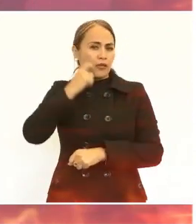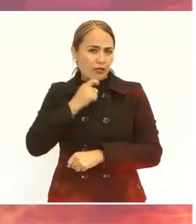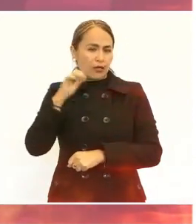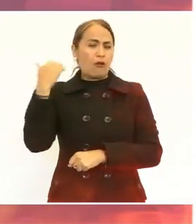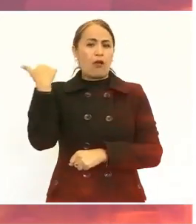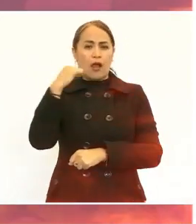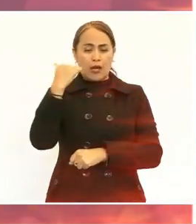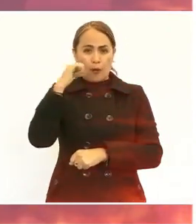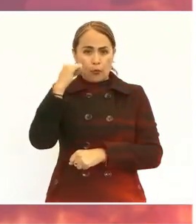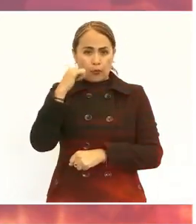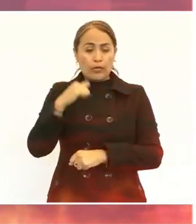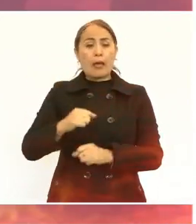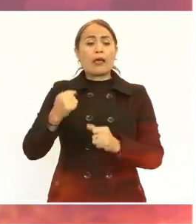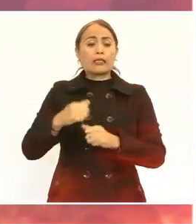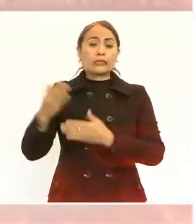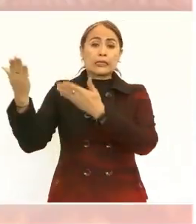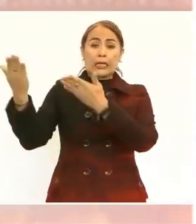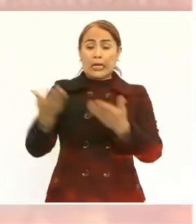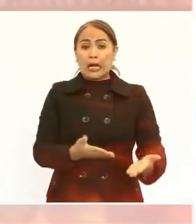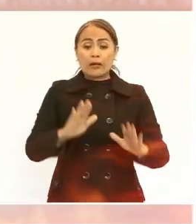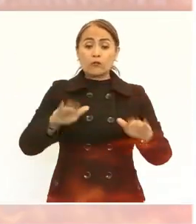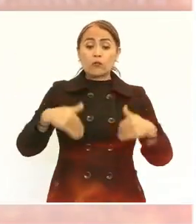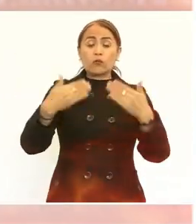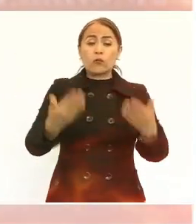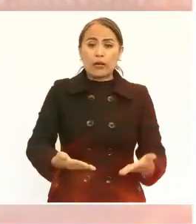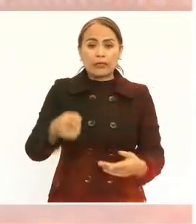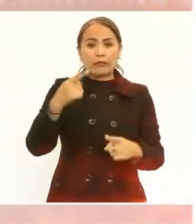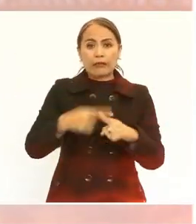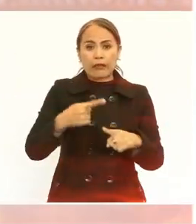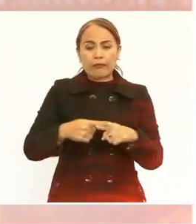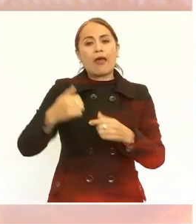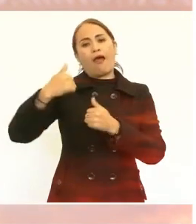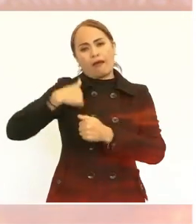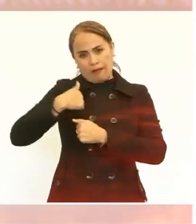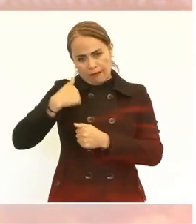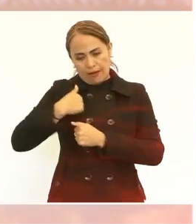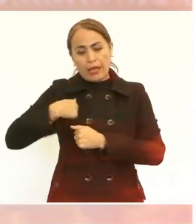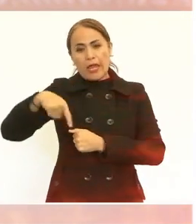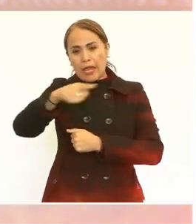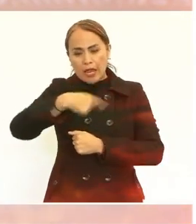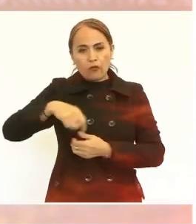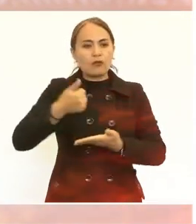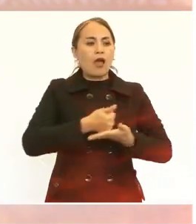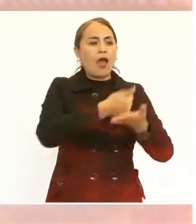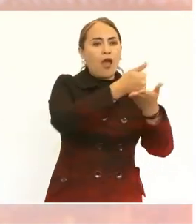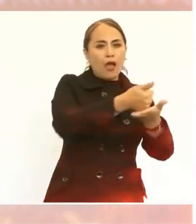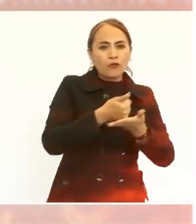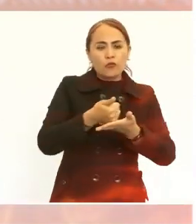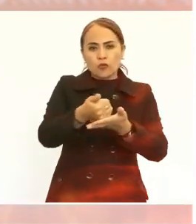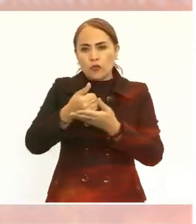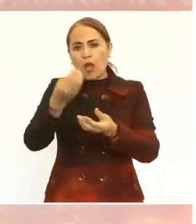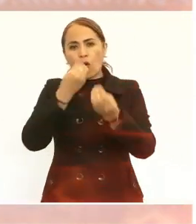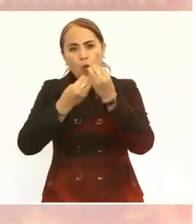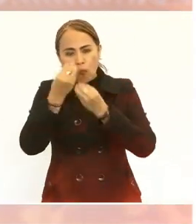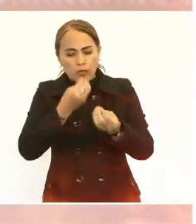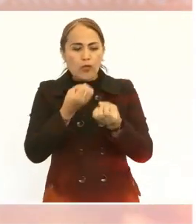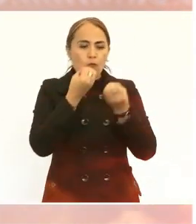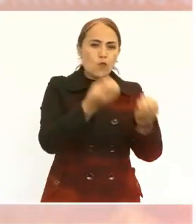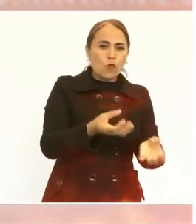genocida Felipe Calderón, pues se han convertido todavía más en verdugos del pueblo, se han coludido con la